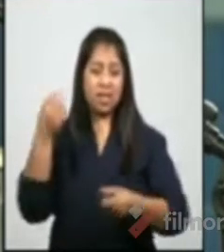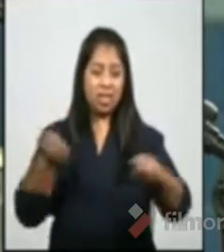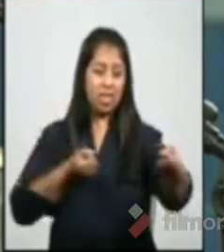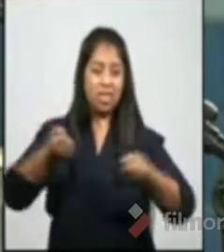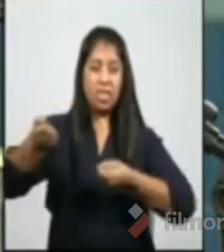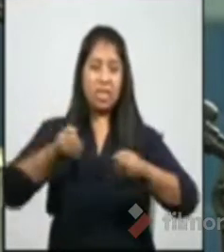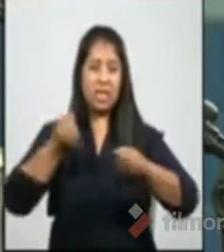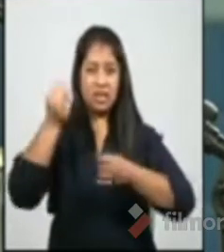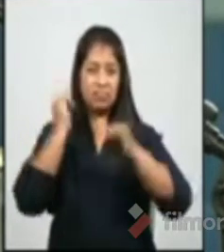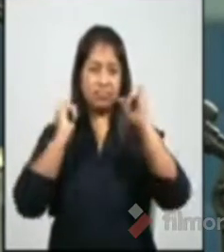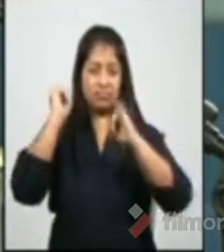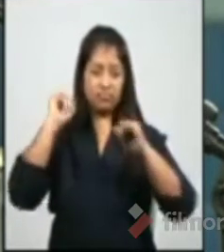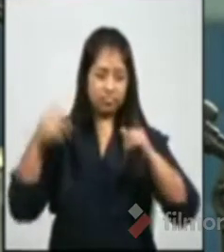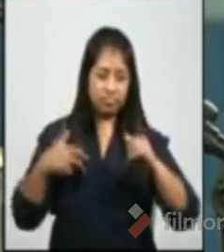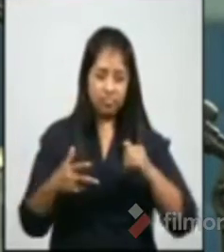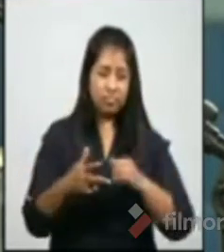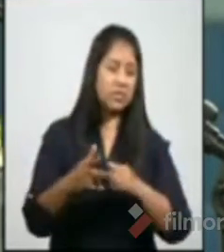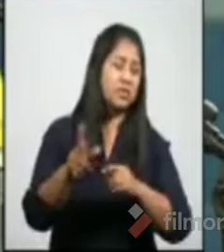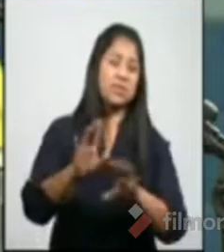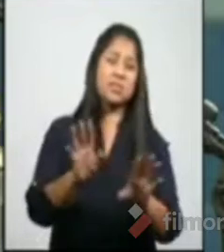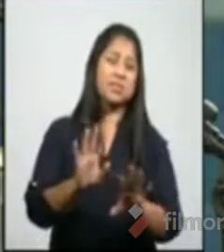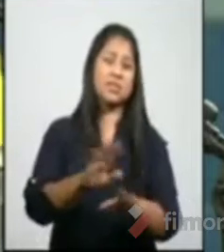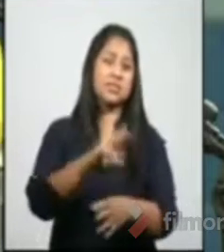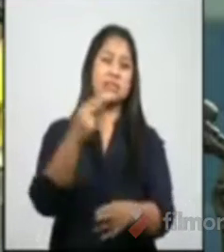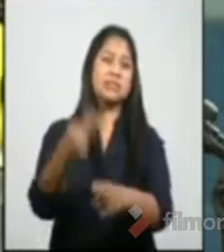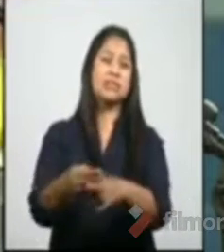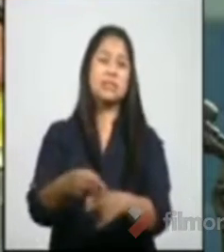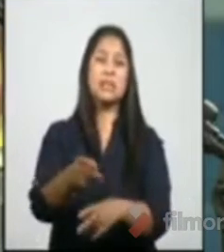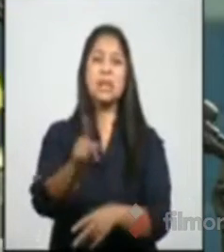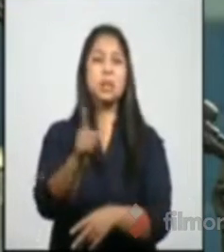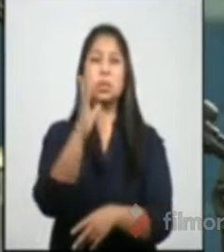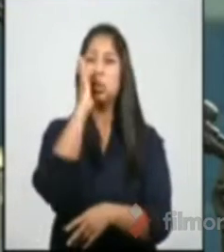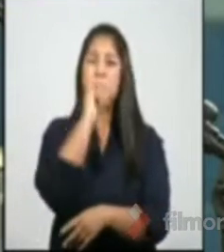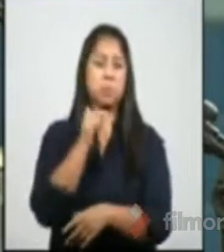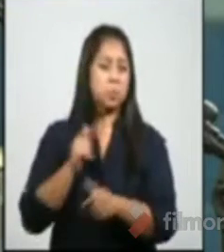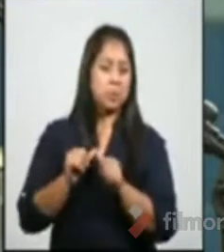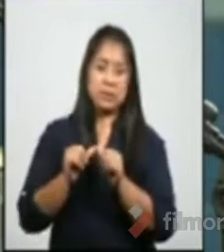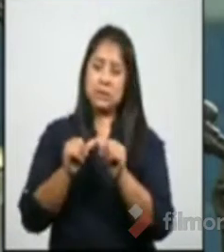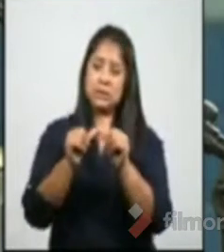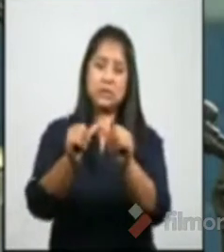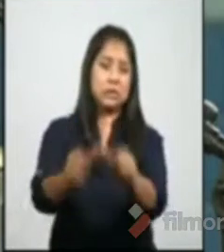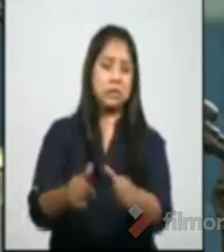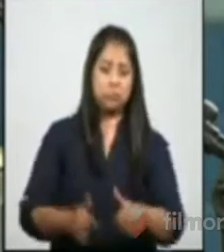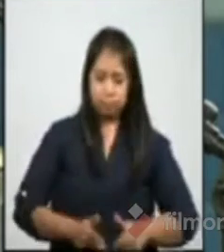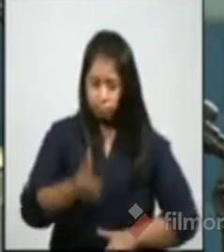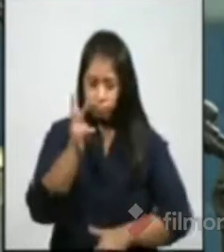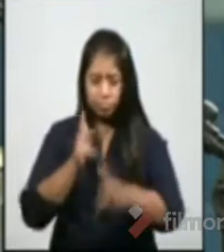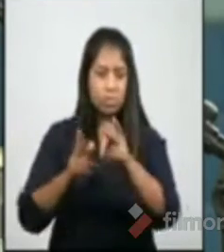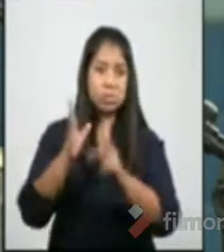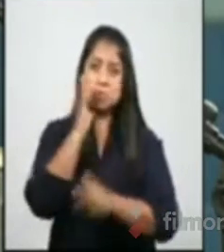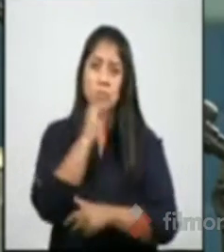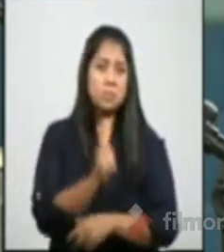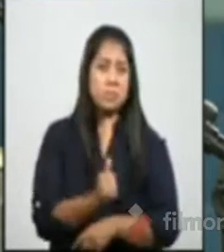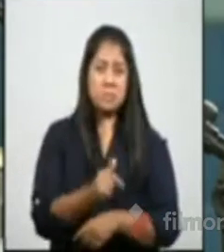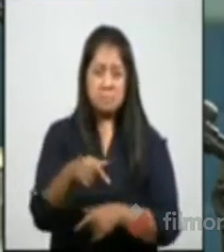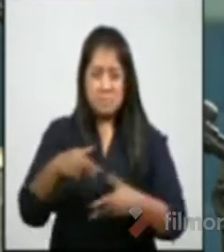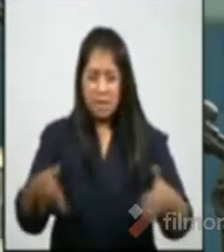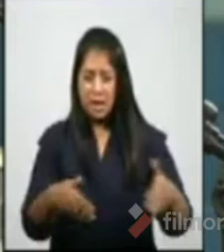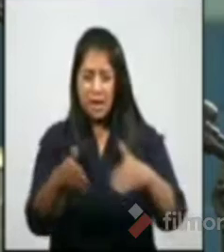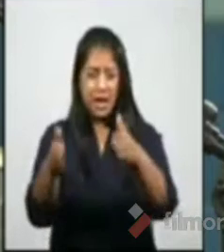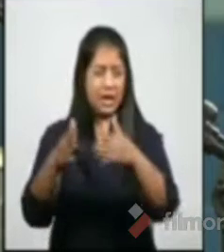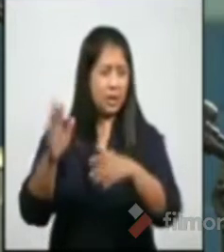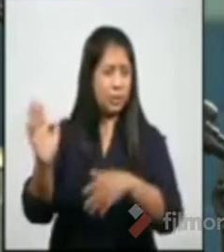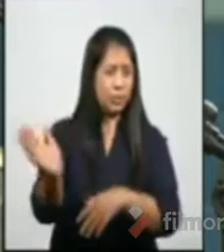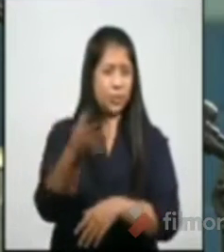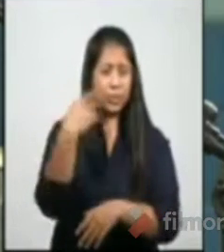se separaron la operación porque ya no podían seguir circulando. Era una calamidad que duró